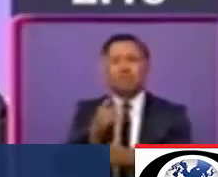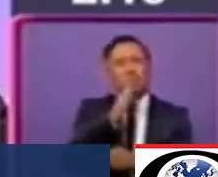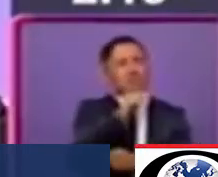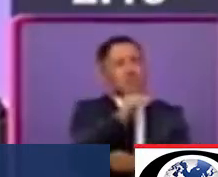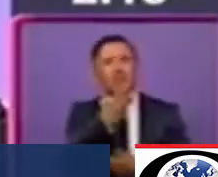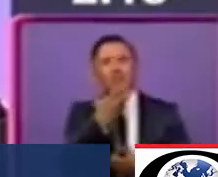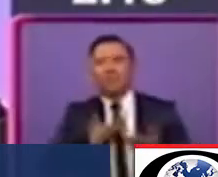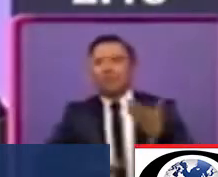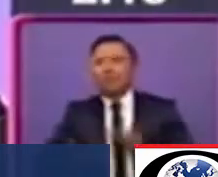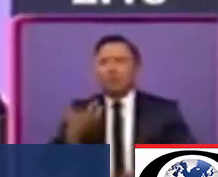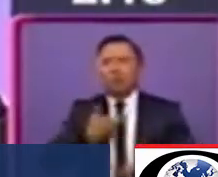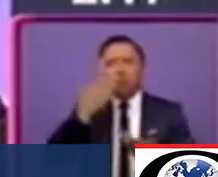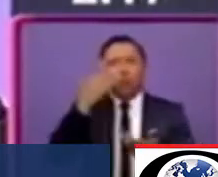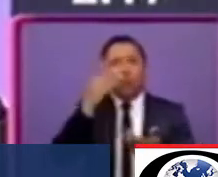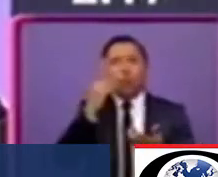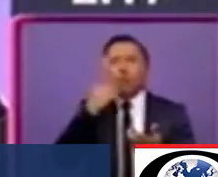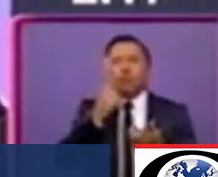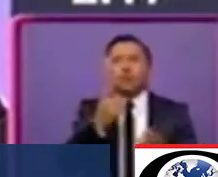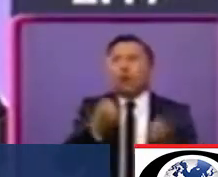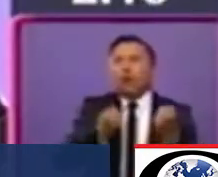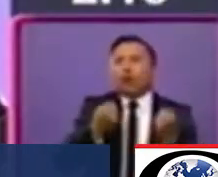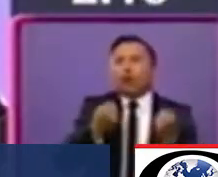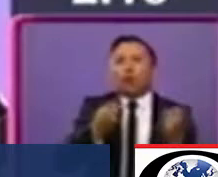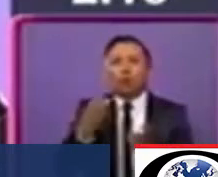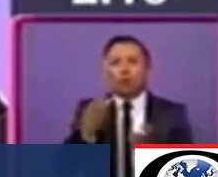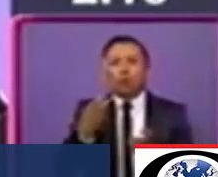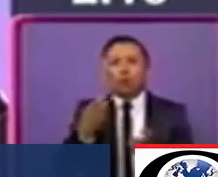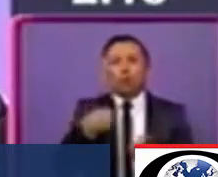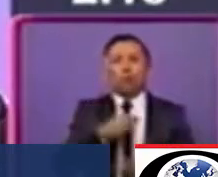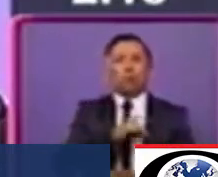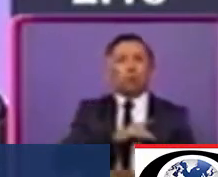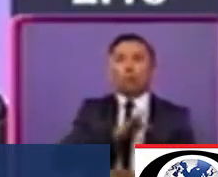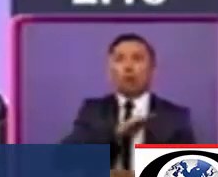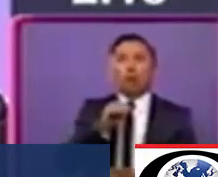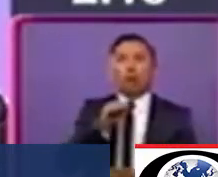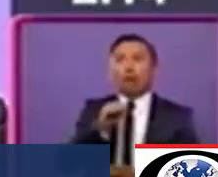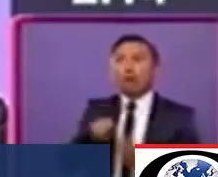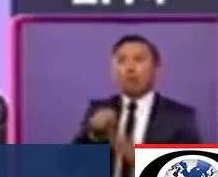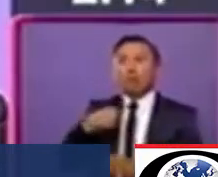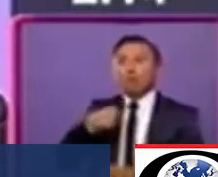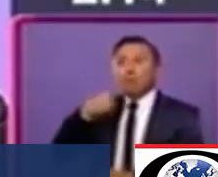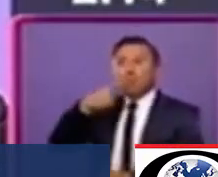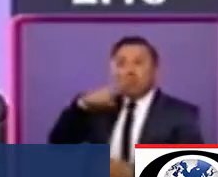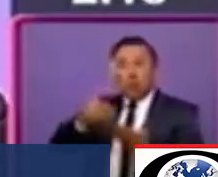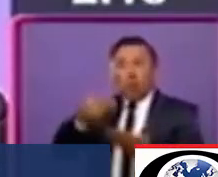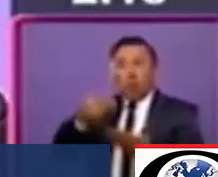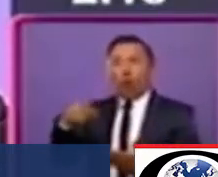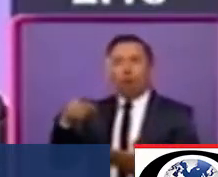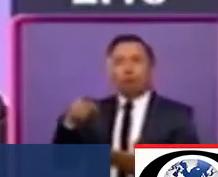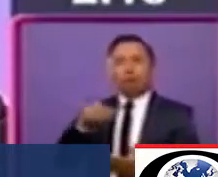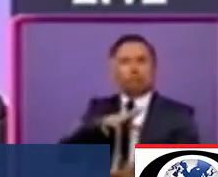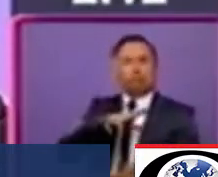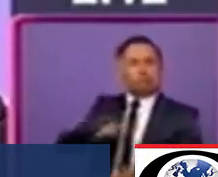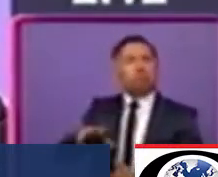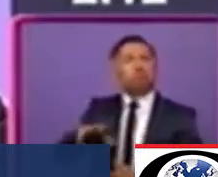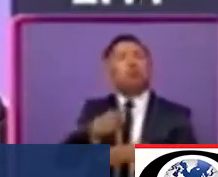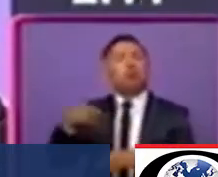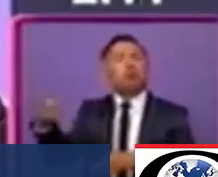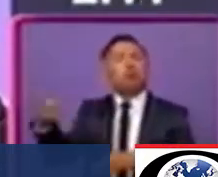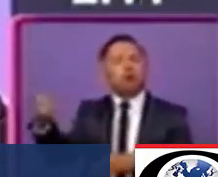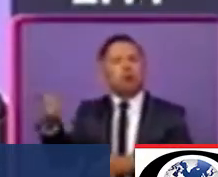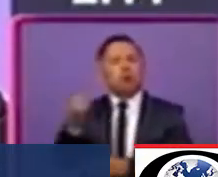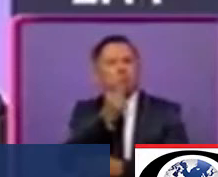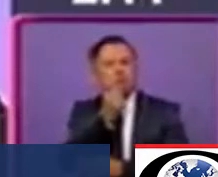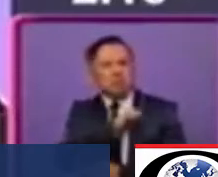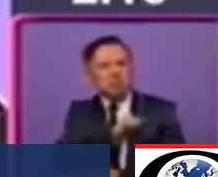uniendo más y más personas a este gran proyecto, y es por eso que ha despuntado también, Eduardo, cosa que también ya le está,